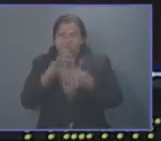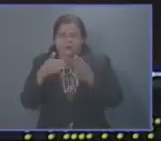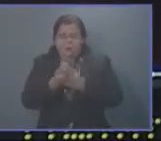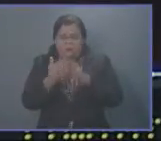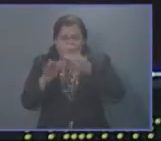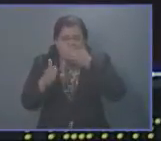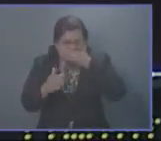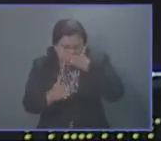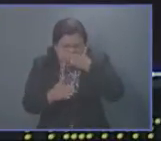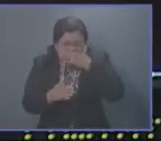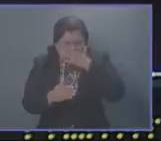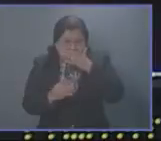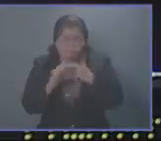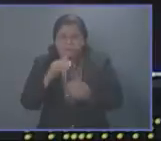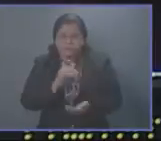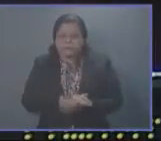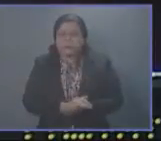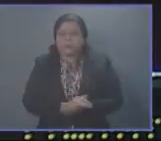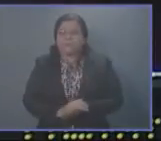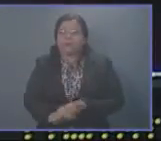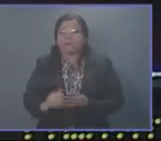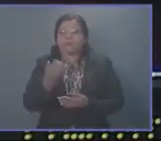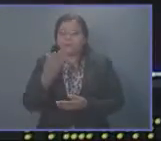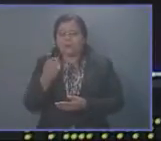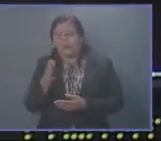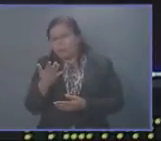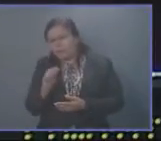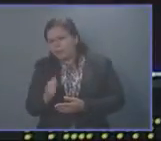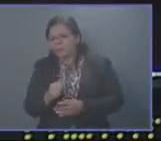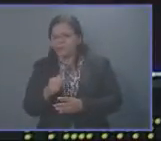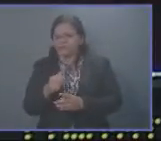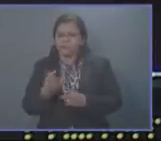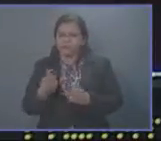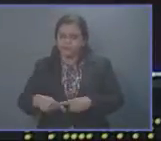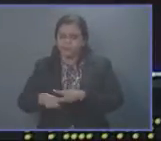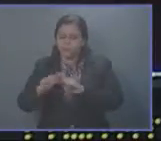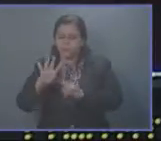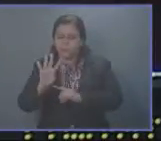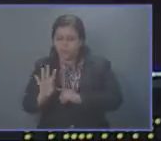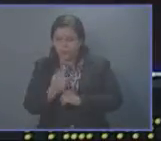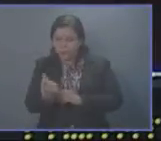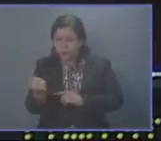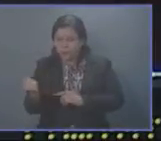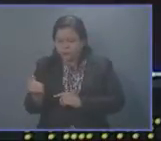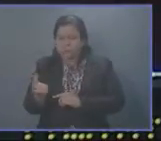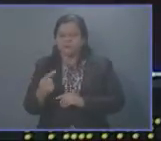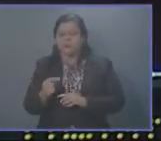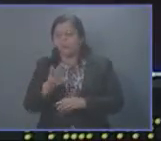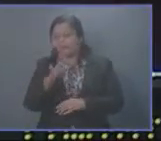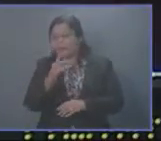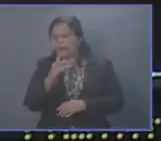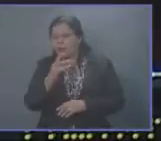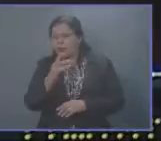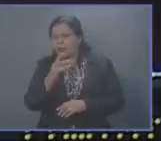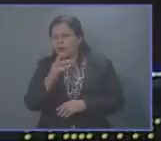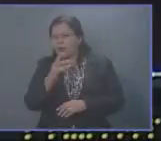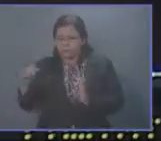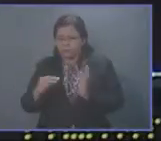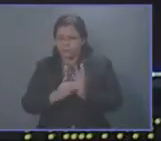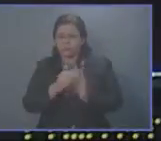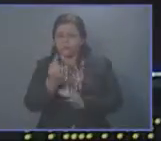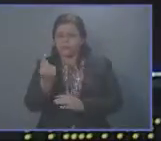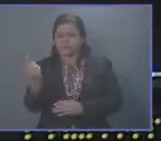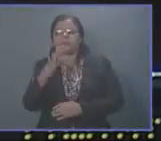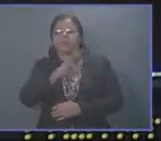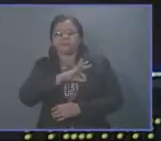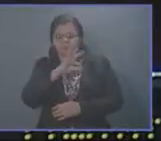alrededor de ellos también, si multiplicamos por 4 a cada uno de los empleados, estamos hablando de más de 200.000